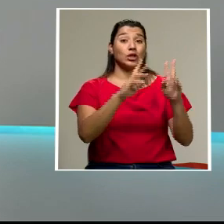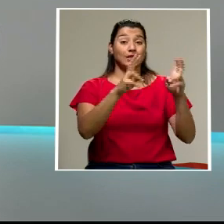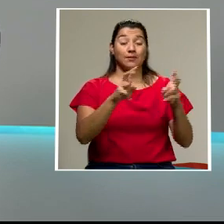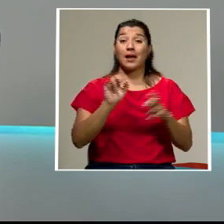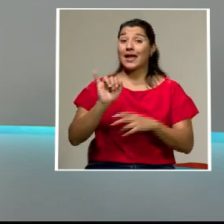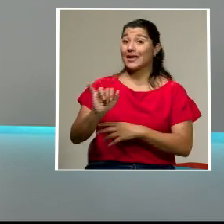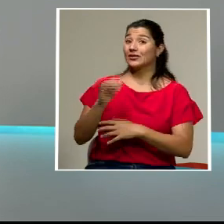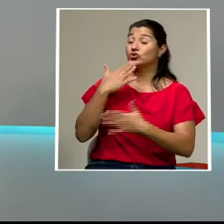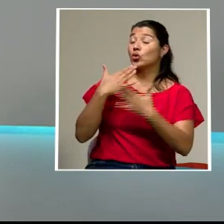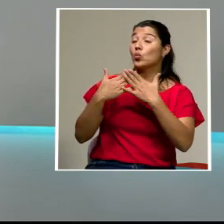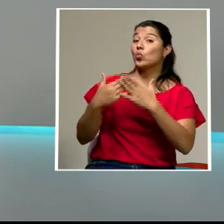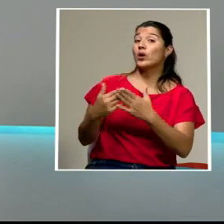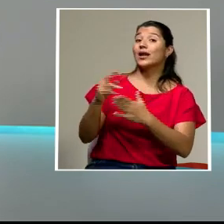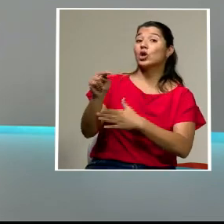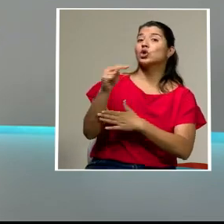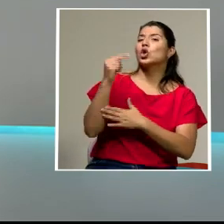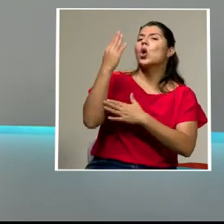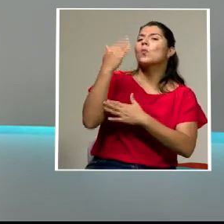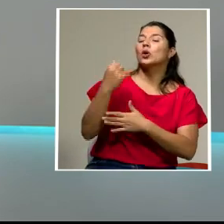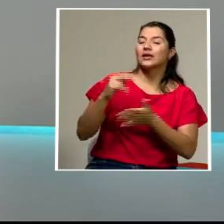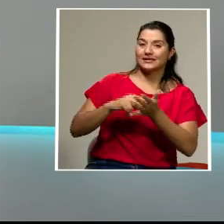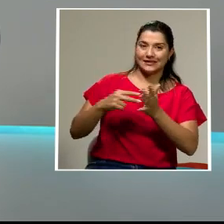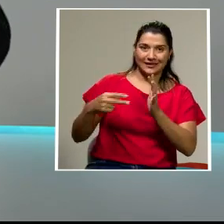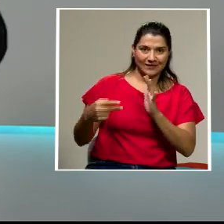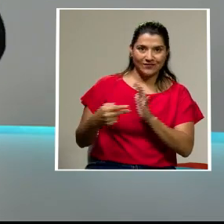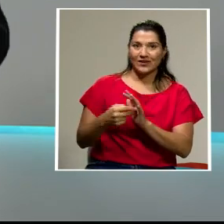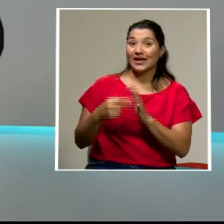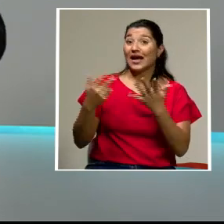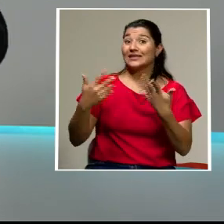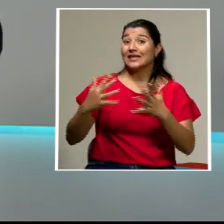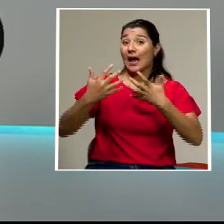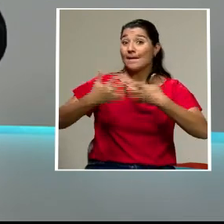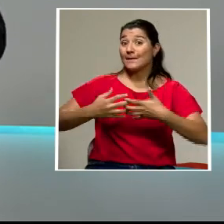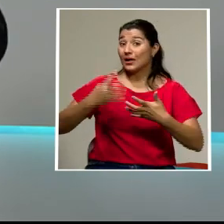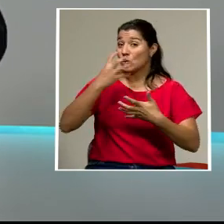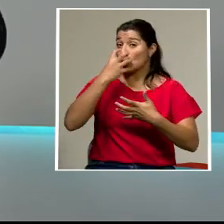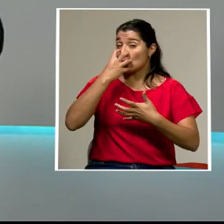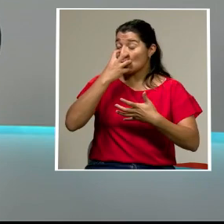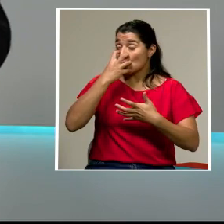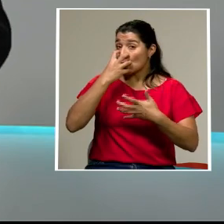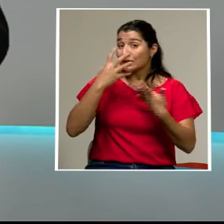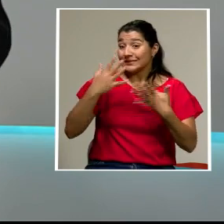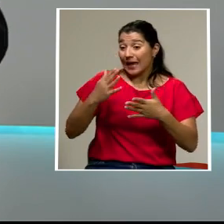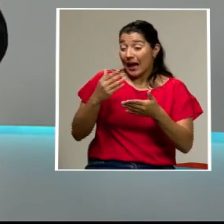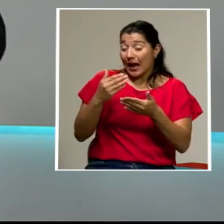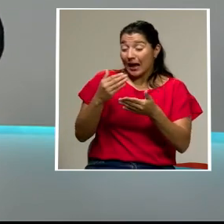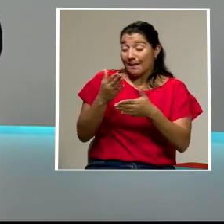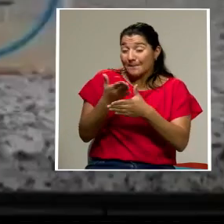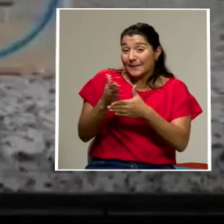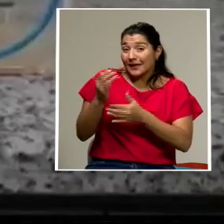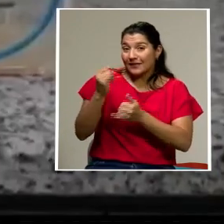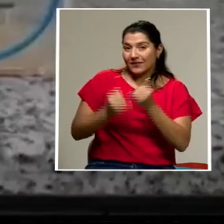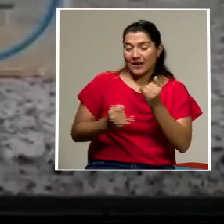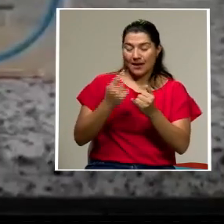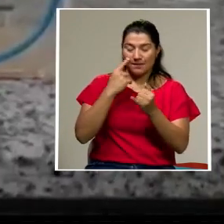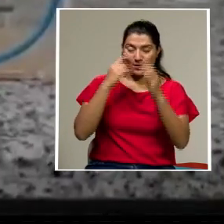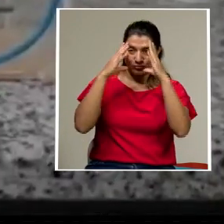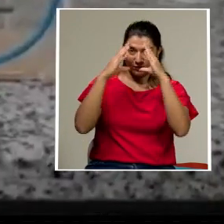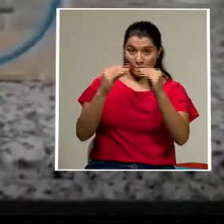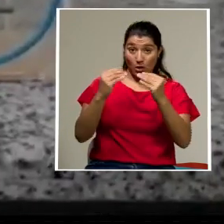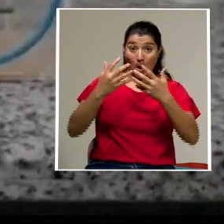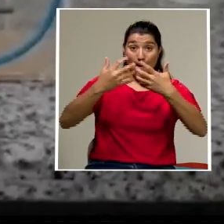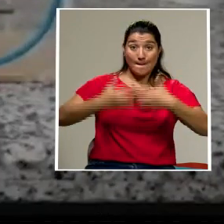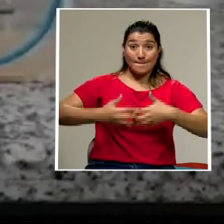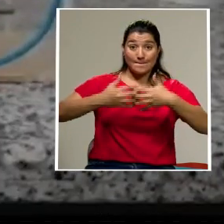significa que ya estos respiradores entran en su etapa final. Veamos la nota que preparamos a continuación. Los